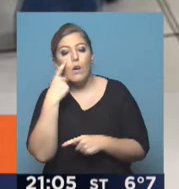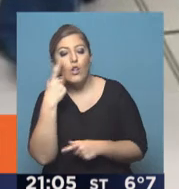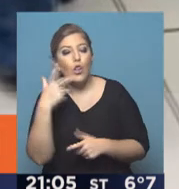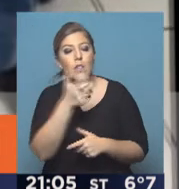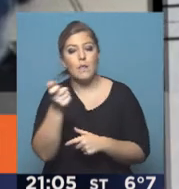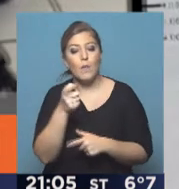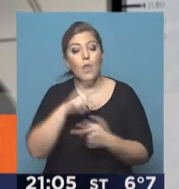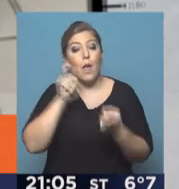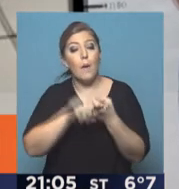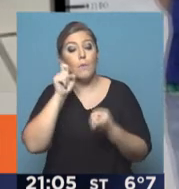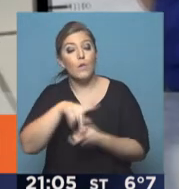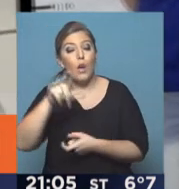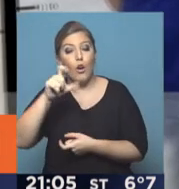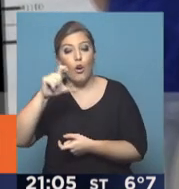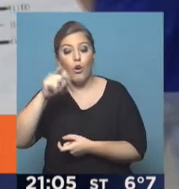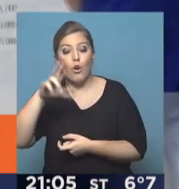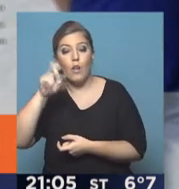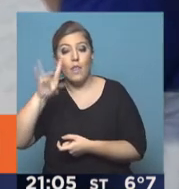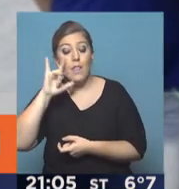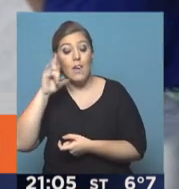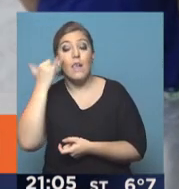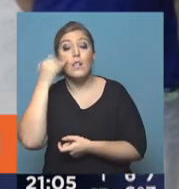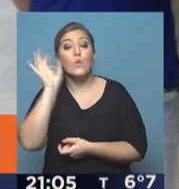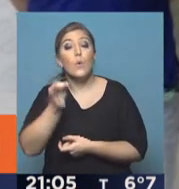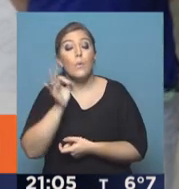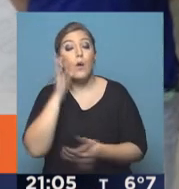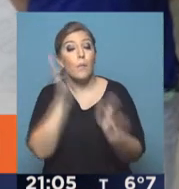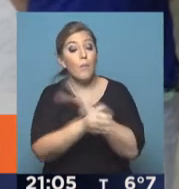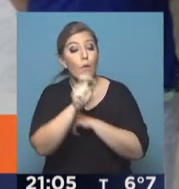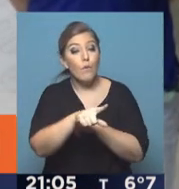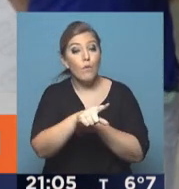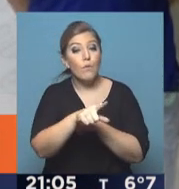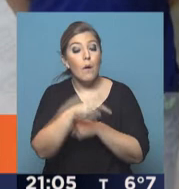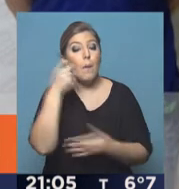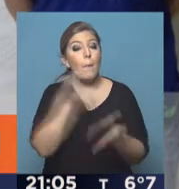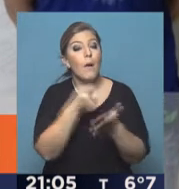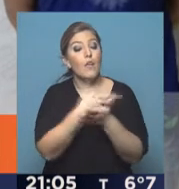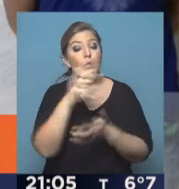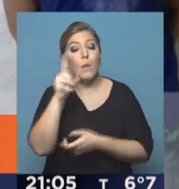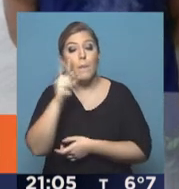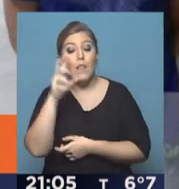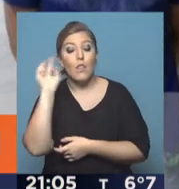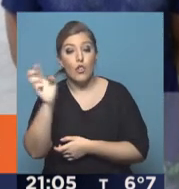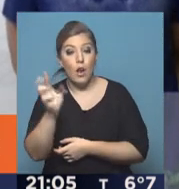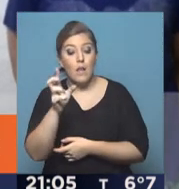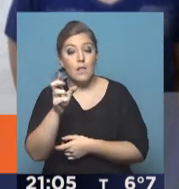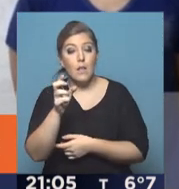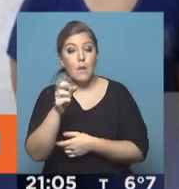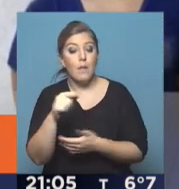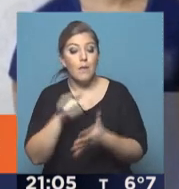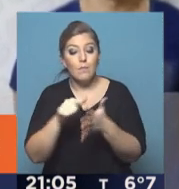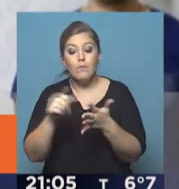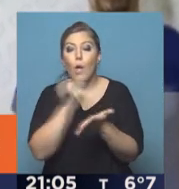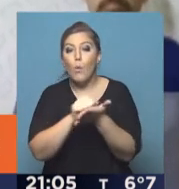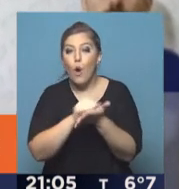teléfonos de la mujer de pérez corradi y se enteraron de que el prófugo había pagado 50 mil dólares para borrarse las